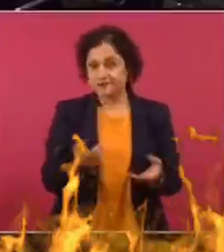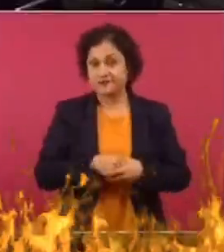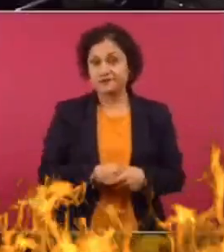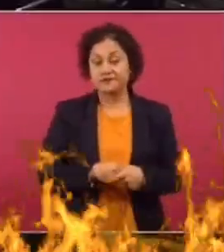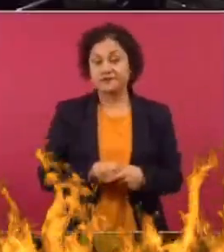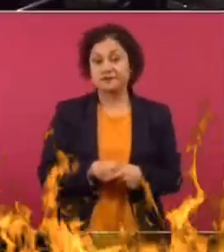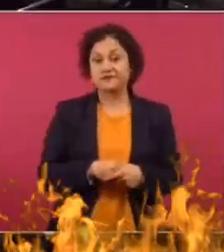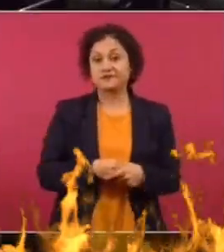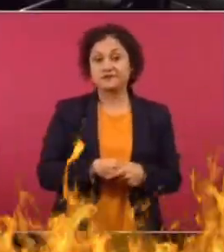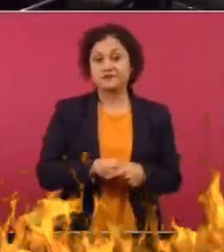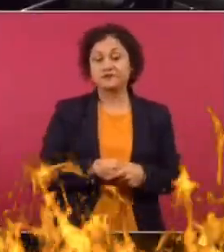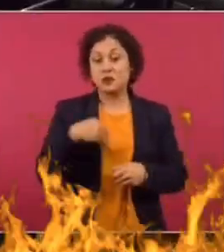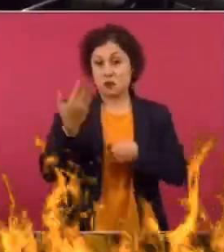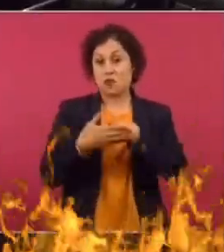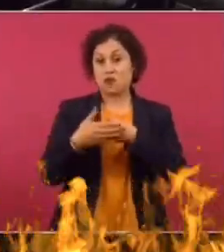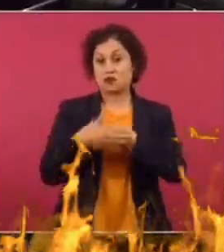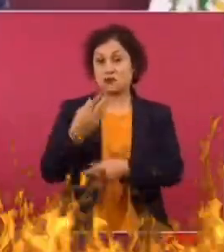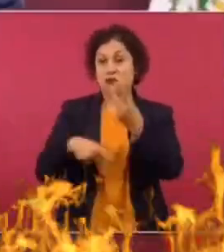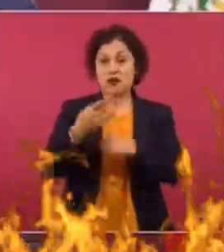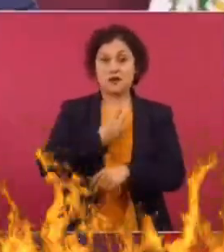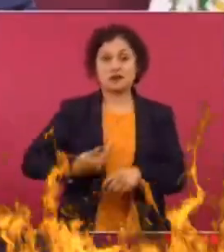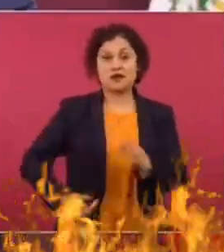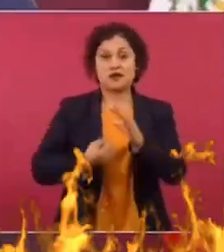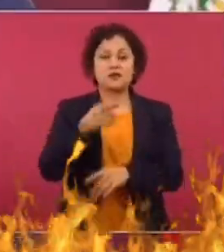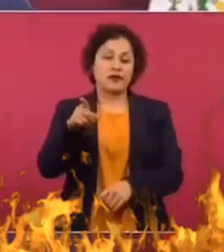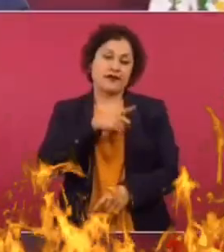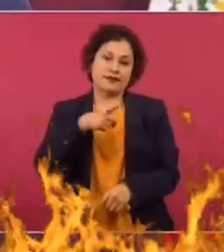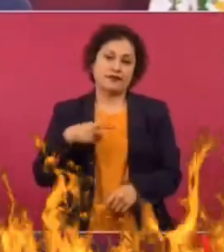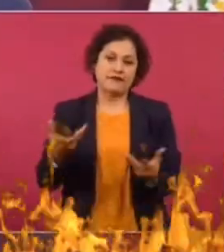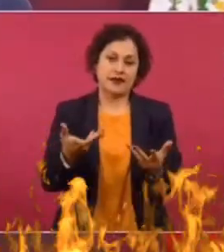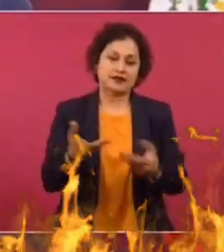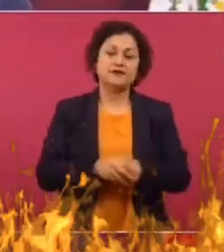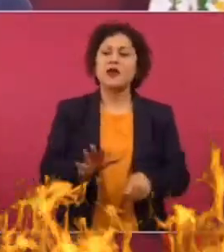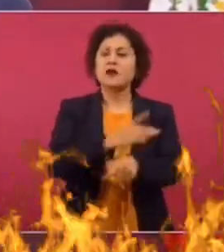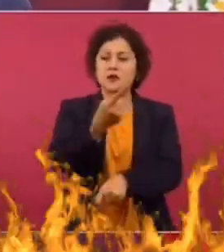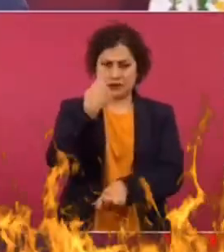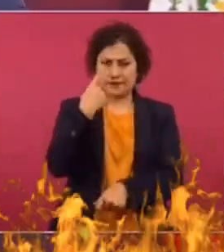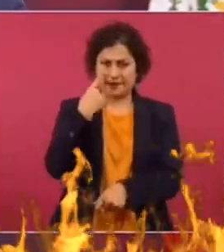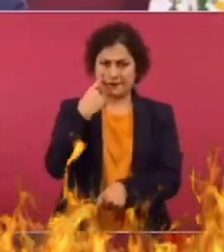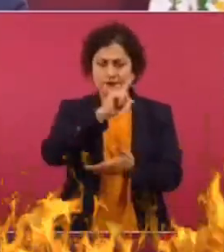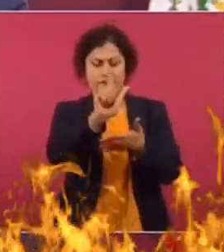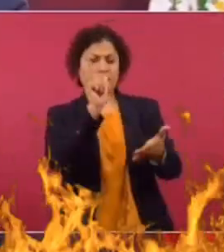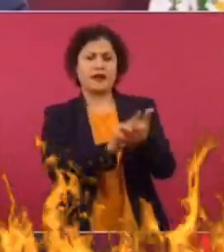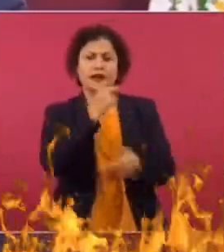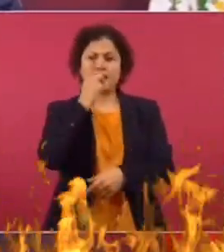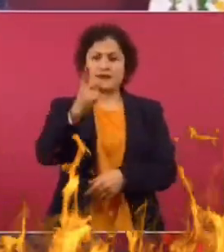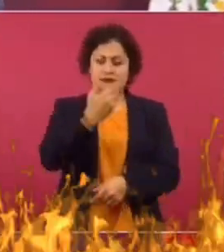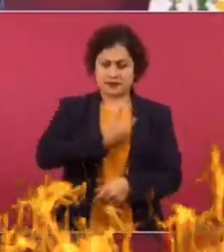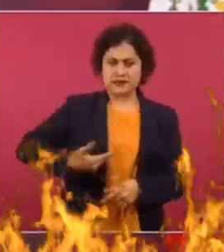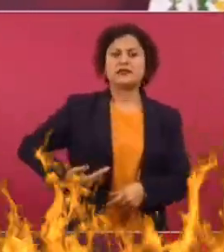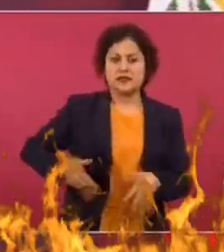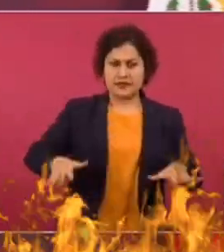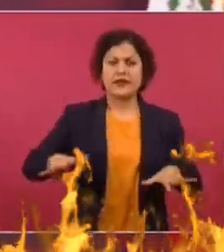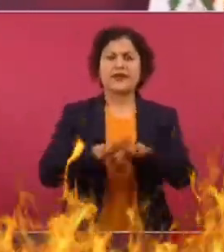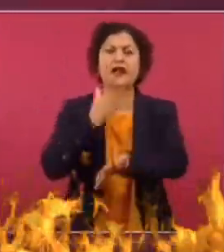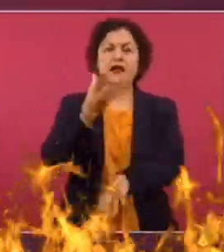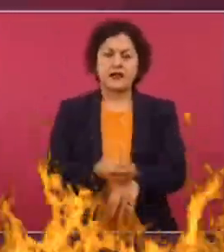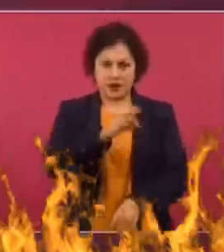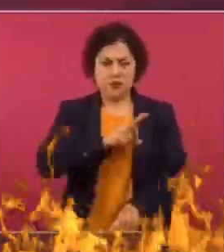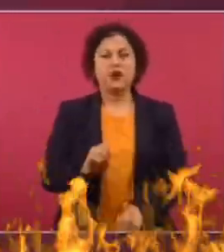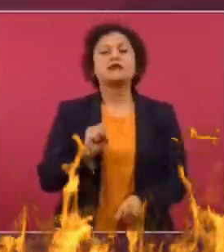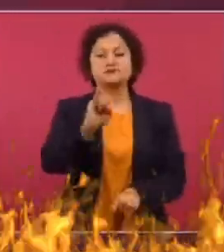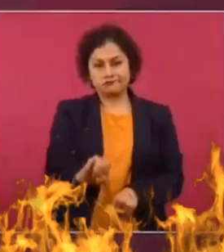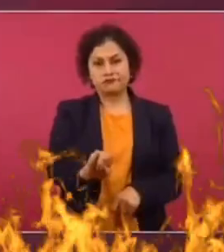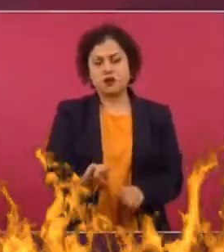a quien me sustituya, porque el Ejecutivo podría, de dos maneras, llevar a cabo un cambio